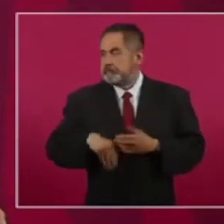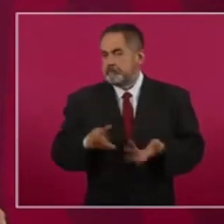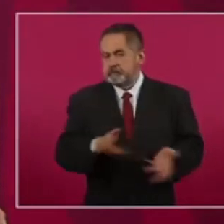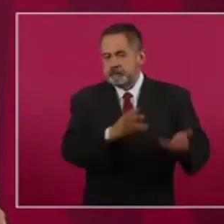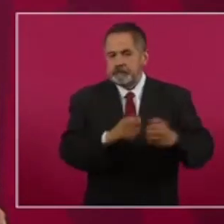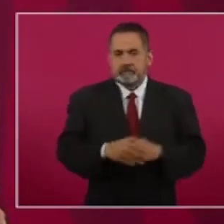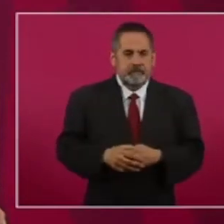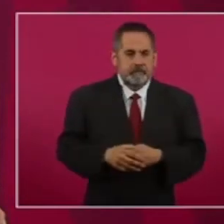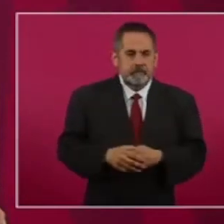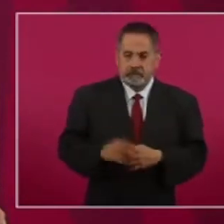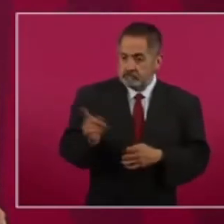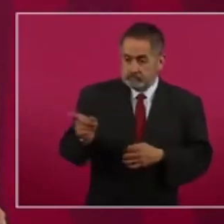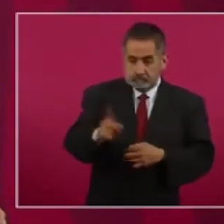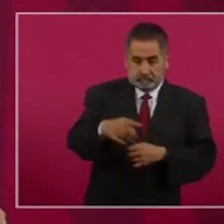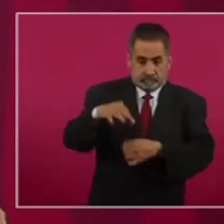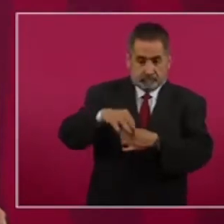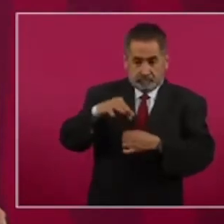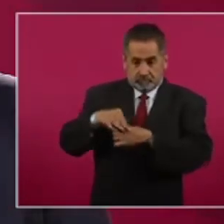compraron votos